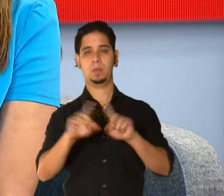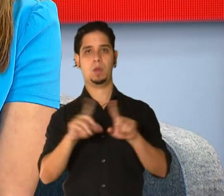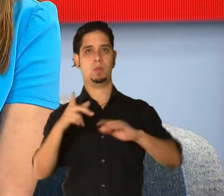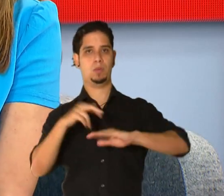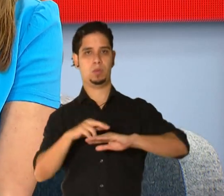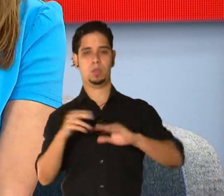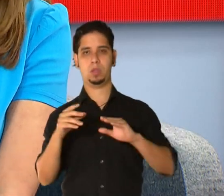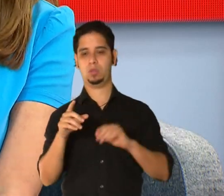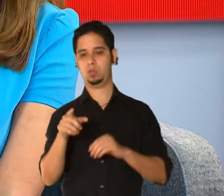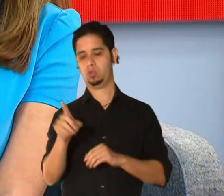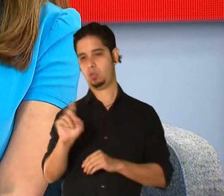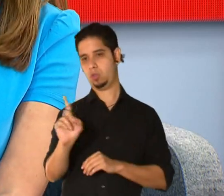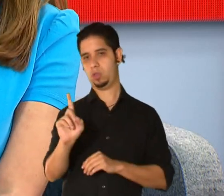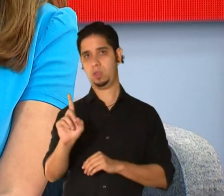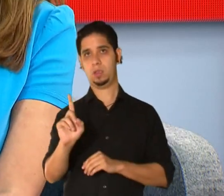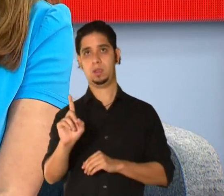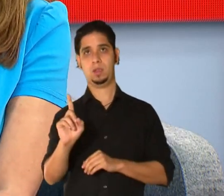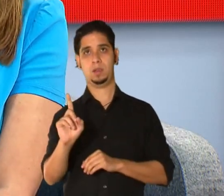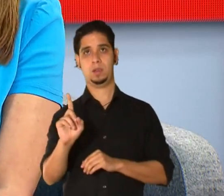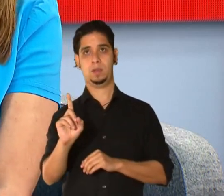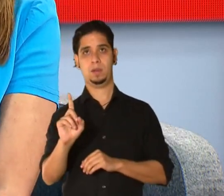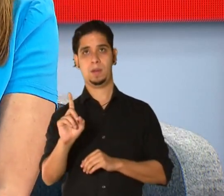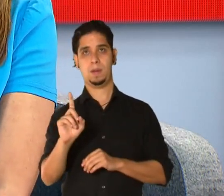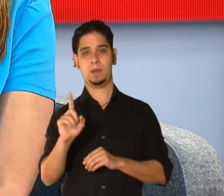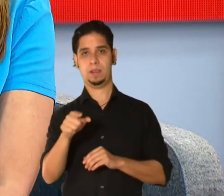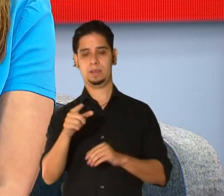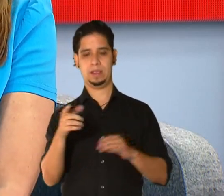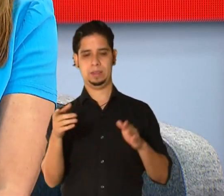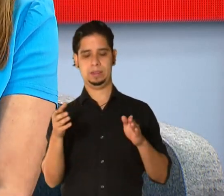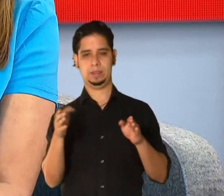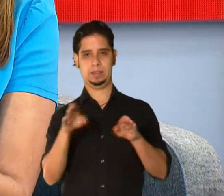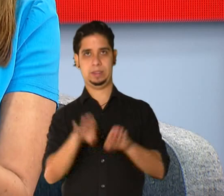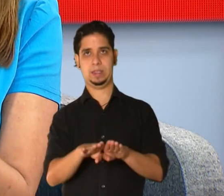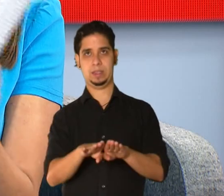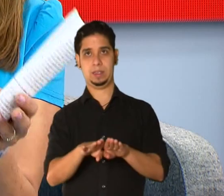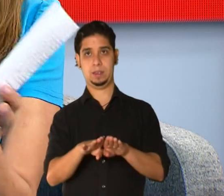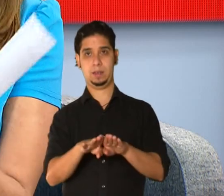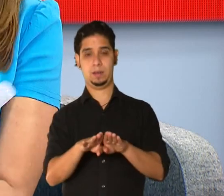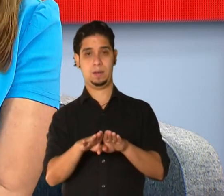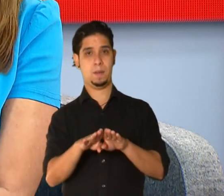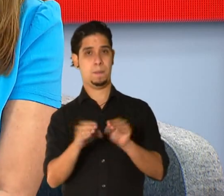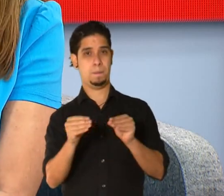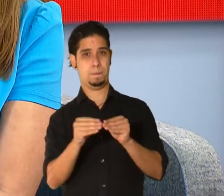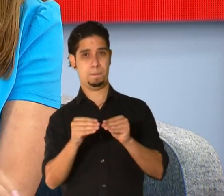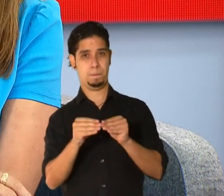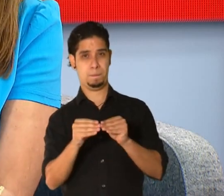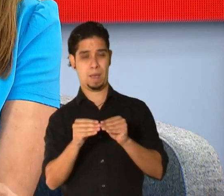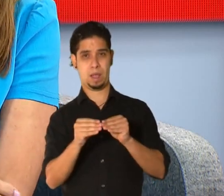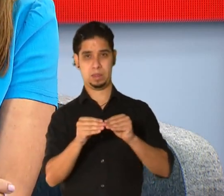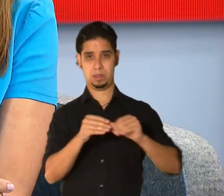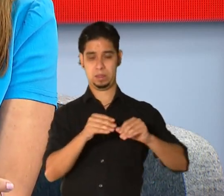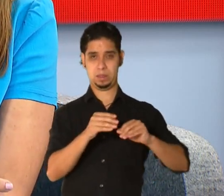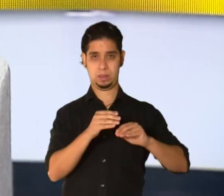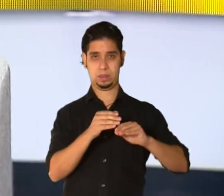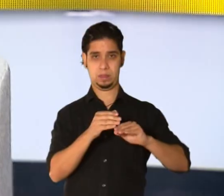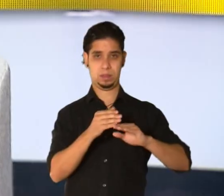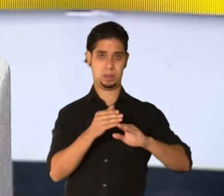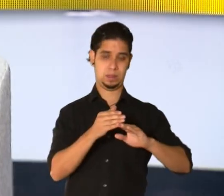país donde se implementó ese cierre o ese shutdown, el más largo y el más severo al principio de la